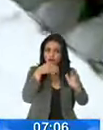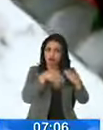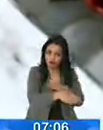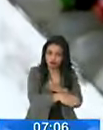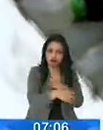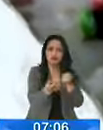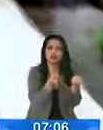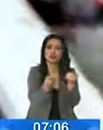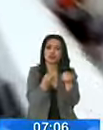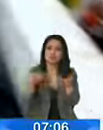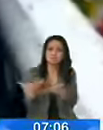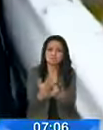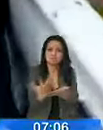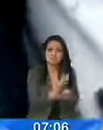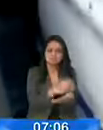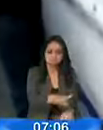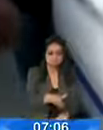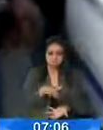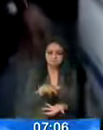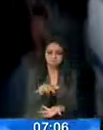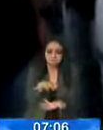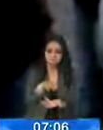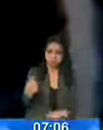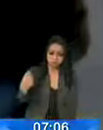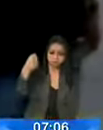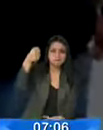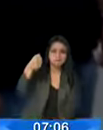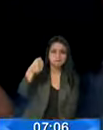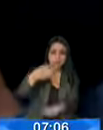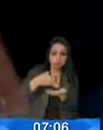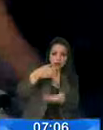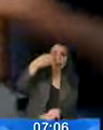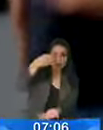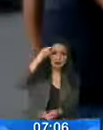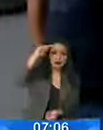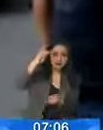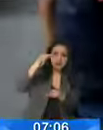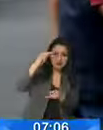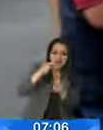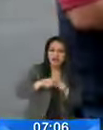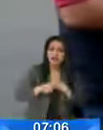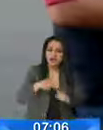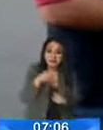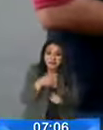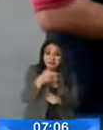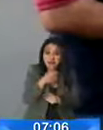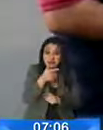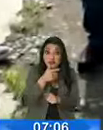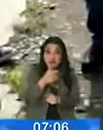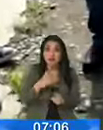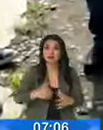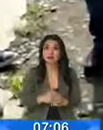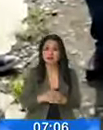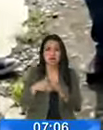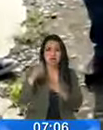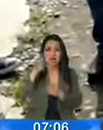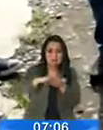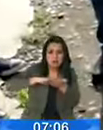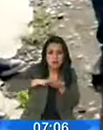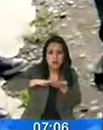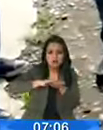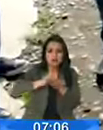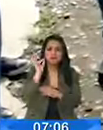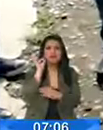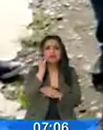el decomiso del producto. En canecas o botellas grandes y pequeñas estaba el licor, la mayoría mezclado con frutas o